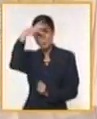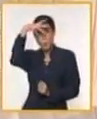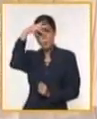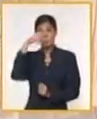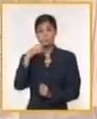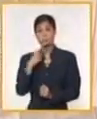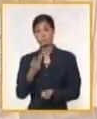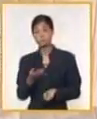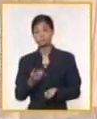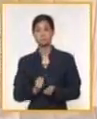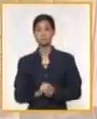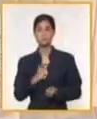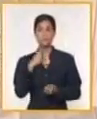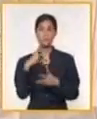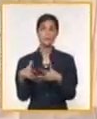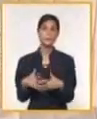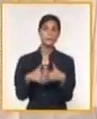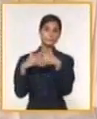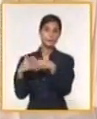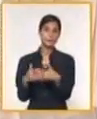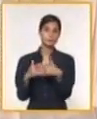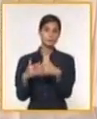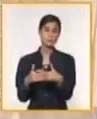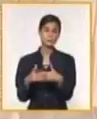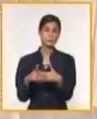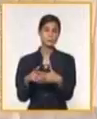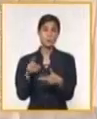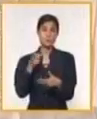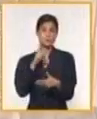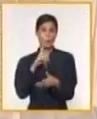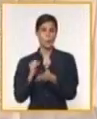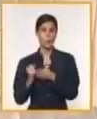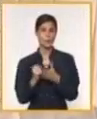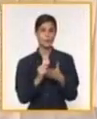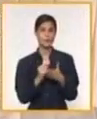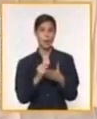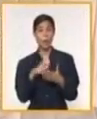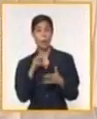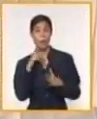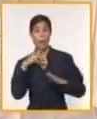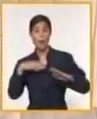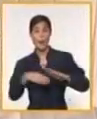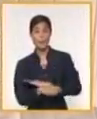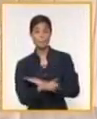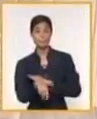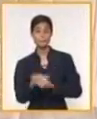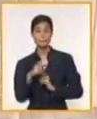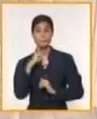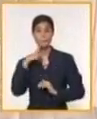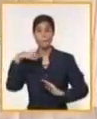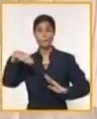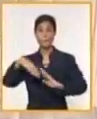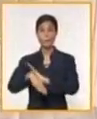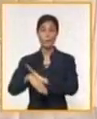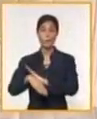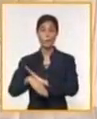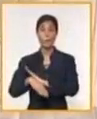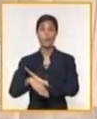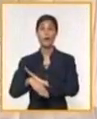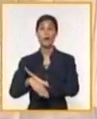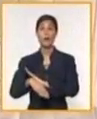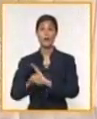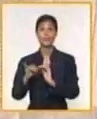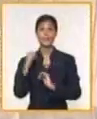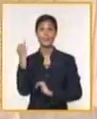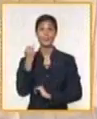Estados Unidos, si no apoya a su aliado, si no entra, pierde legitimidad a nivel